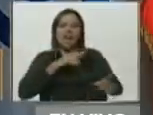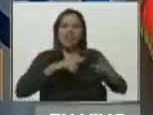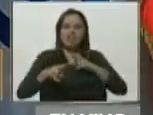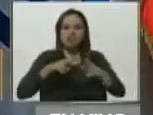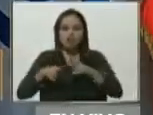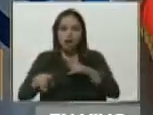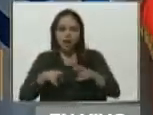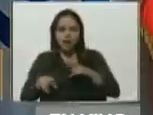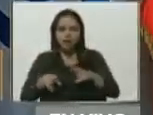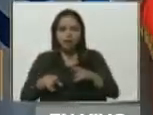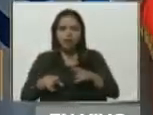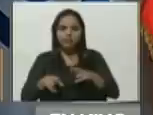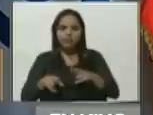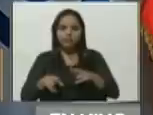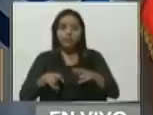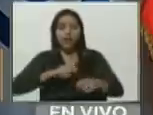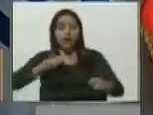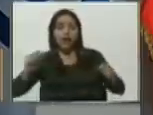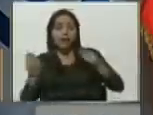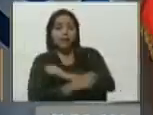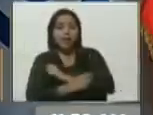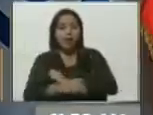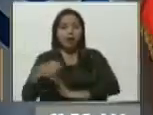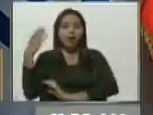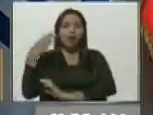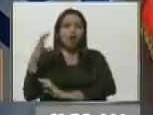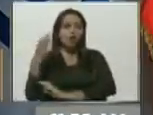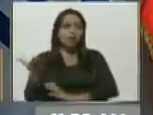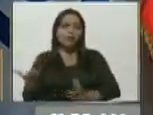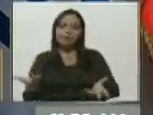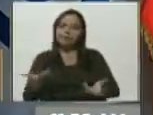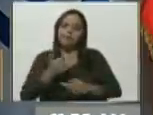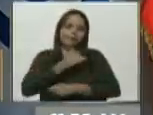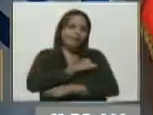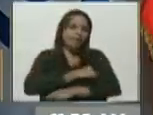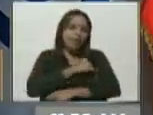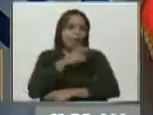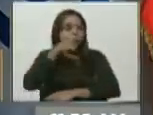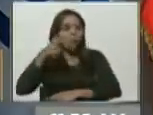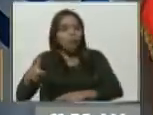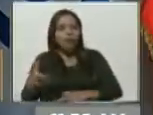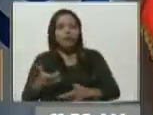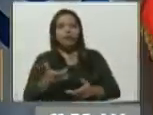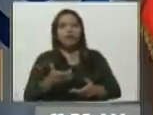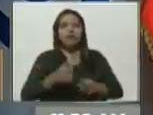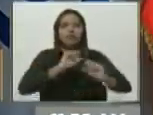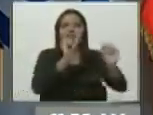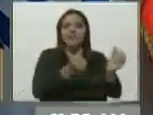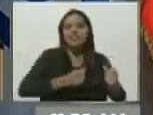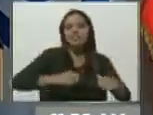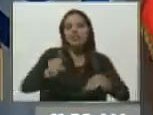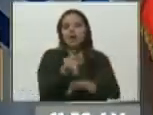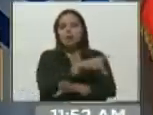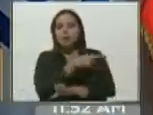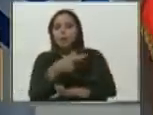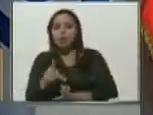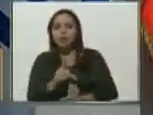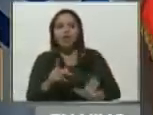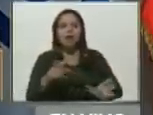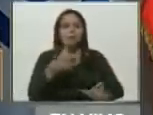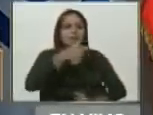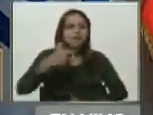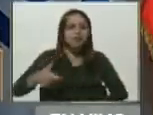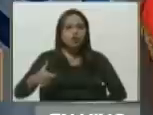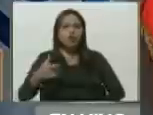Colombia lo han convertido, desgraciadamente, a pesar de ser un pueblo noble, de artistas, de poetas, de gente